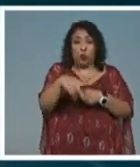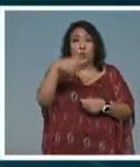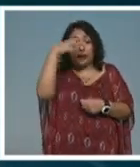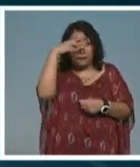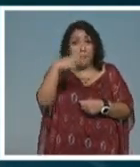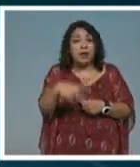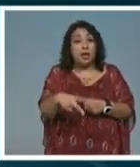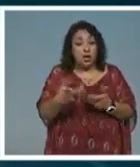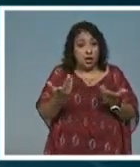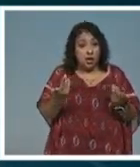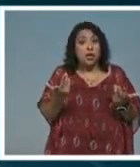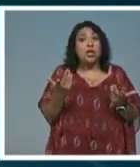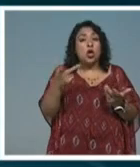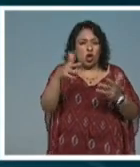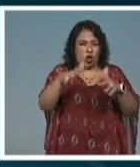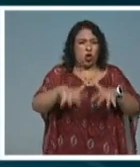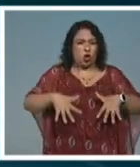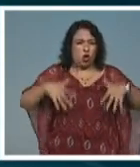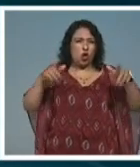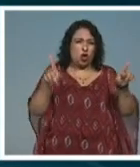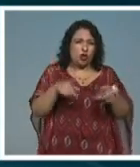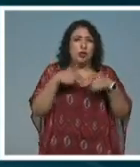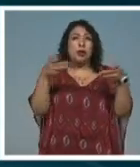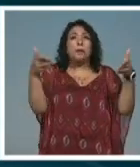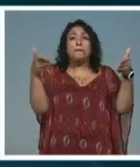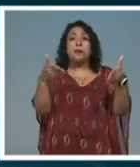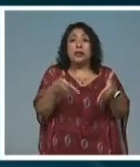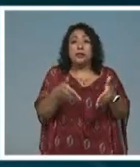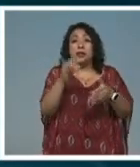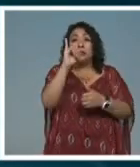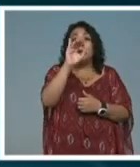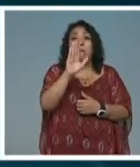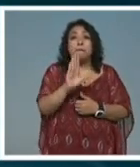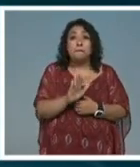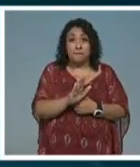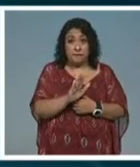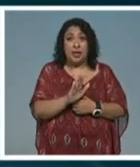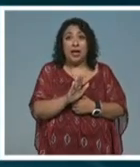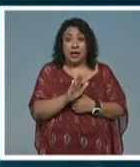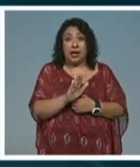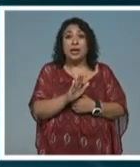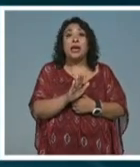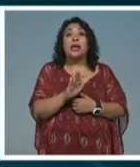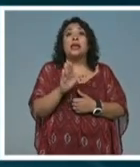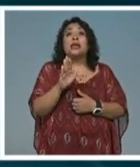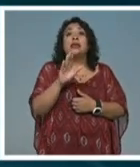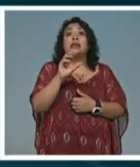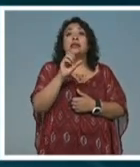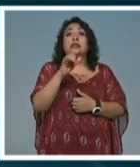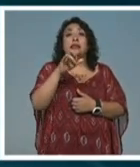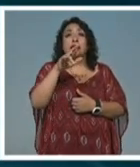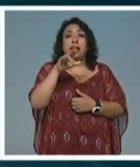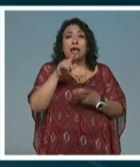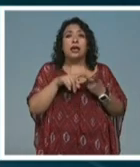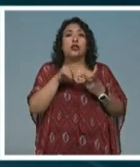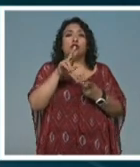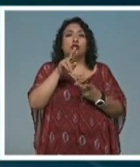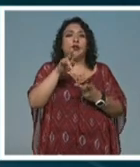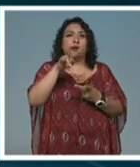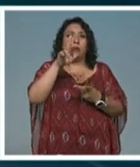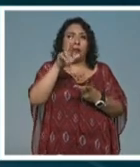mexicana. Incluso en su concierto presentó imágenes de Siqueiros, de